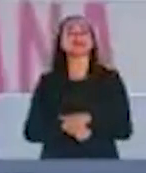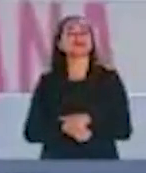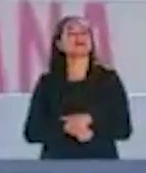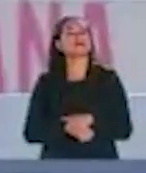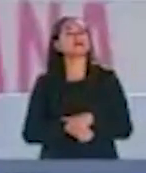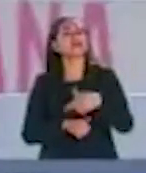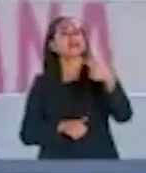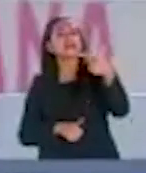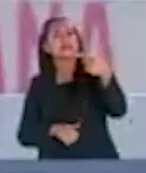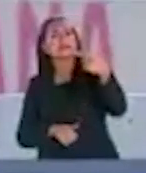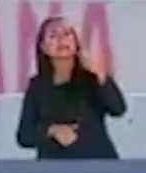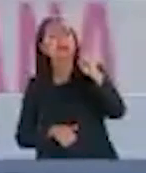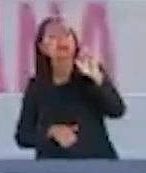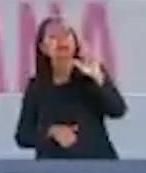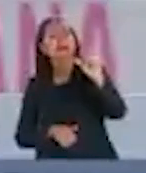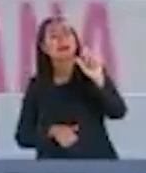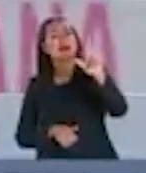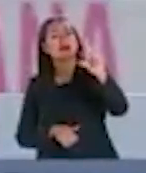2